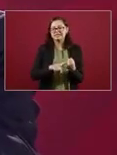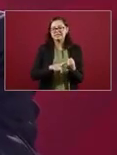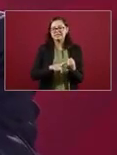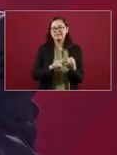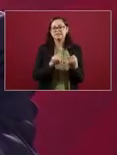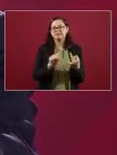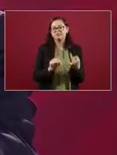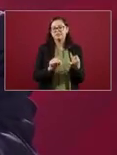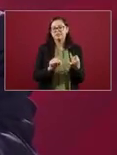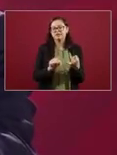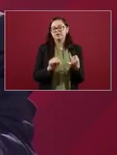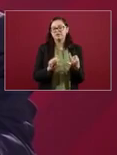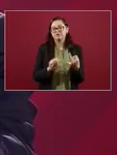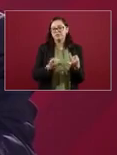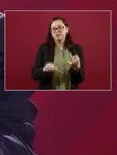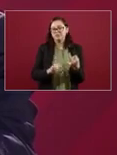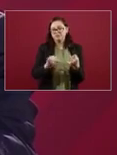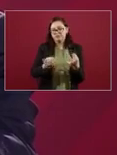el tribunal,